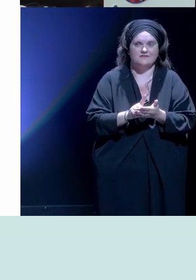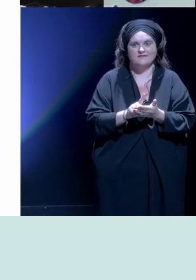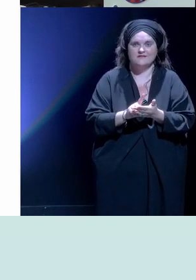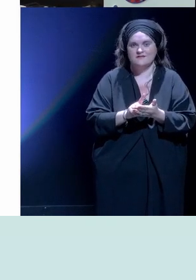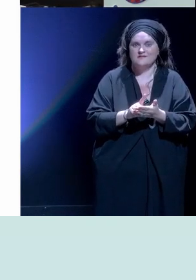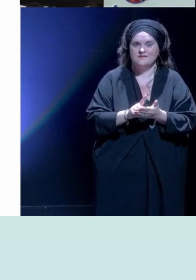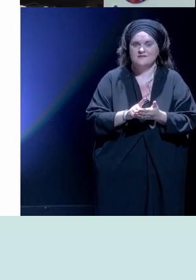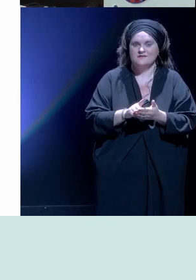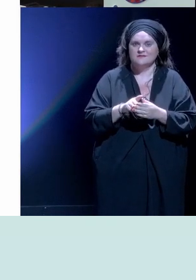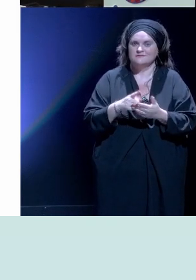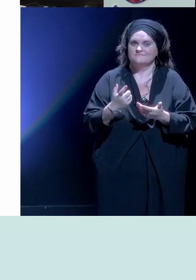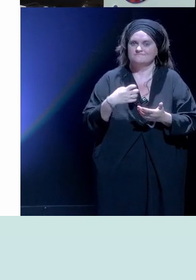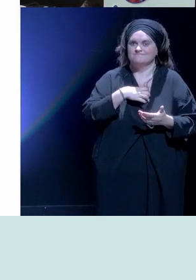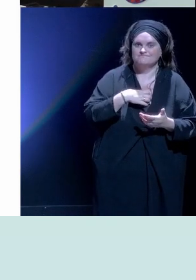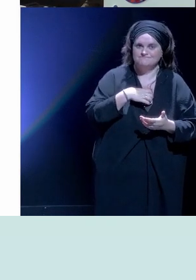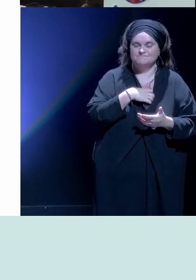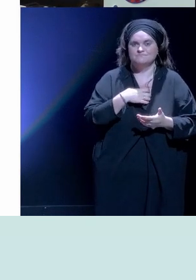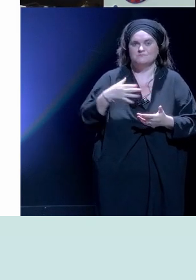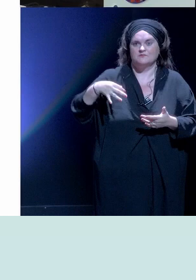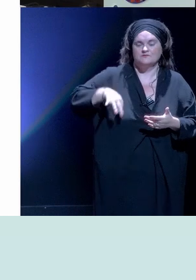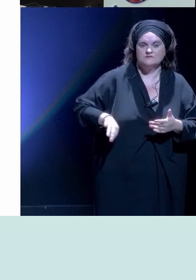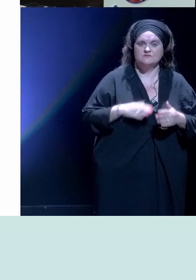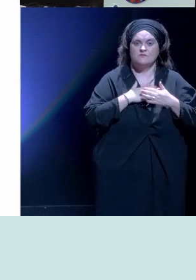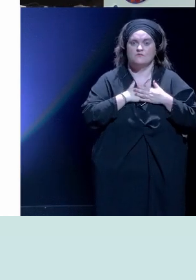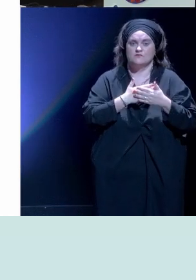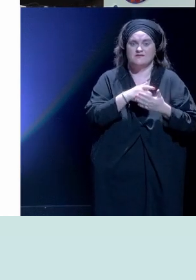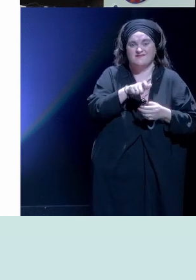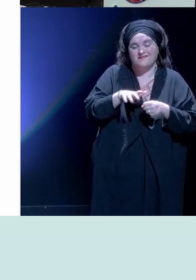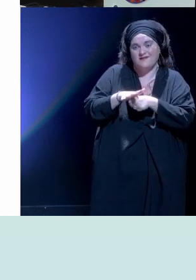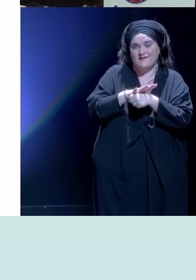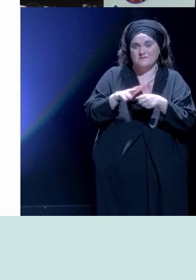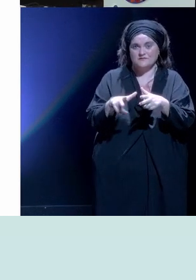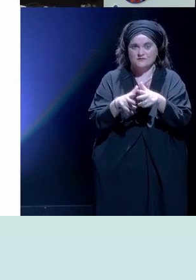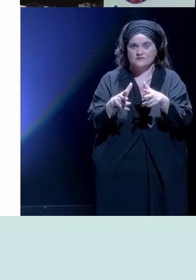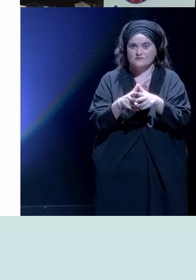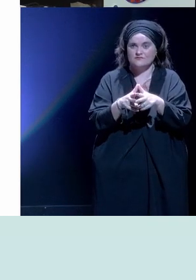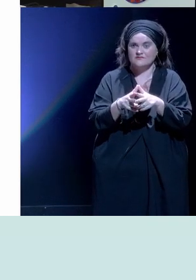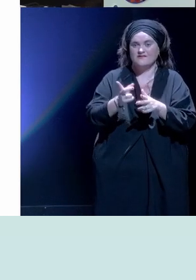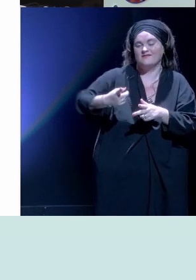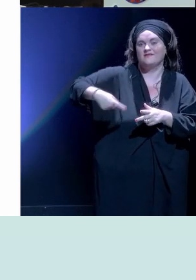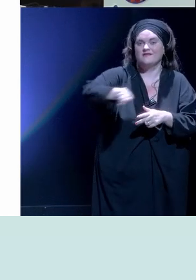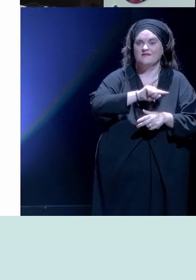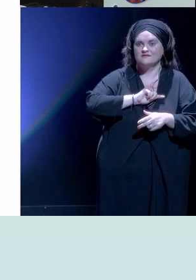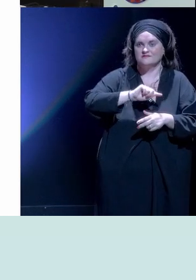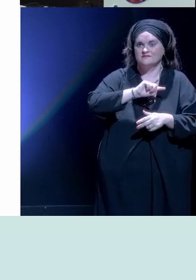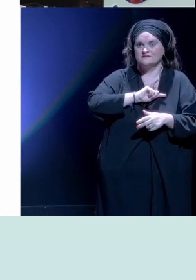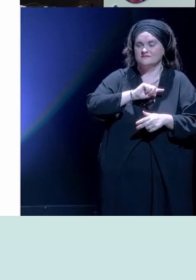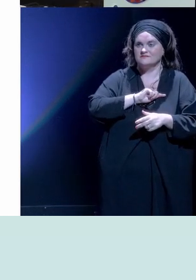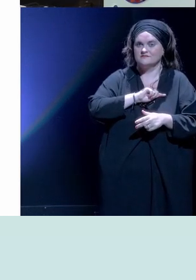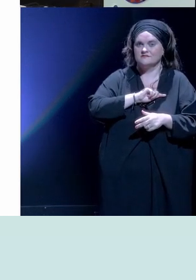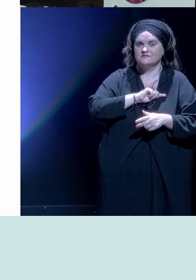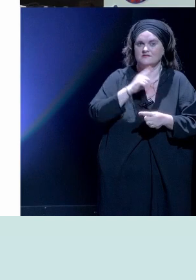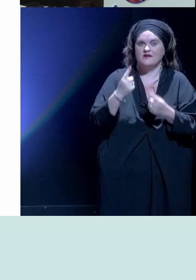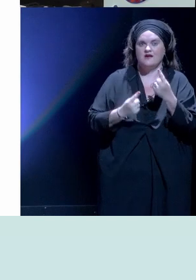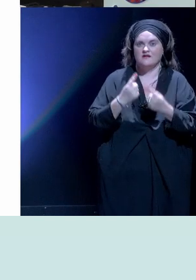sociales. Los profesionales, los voluntarios del ámbito social sienten en ocasiones